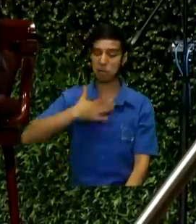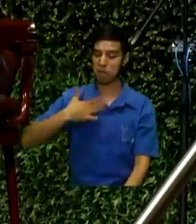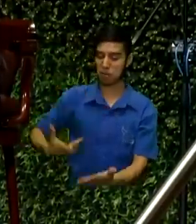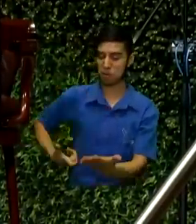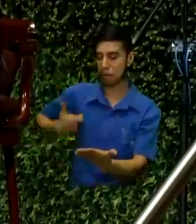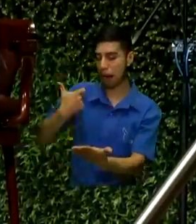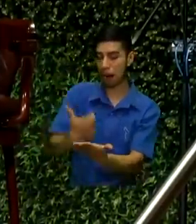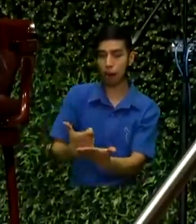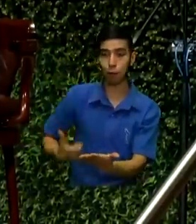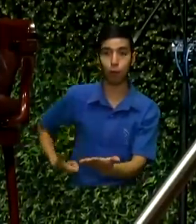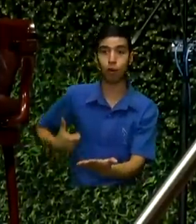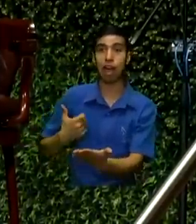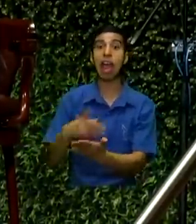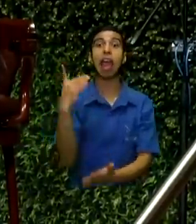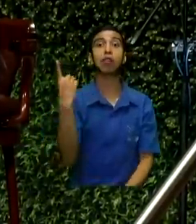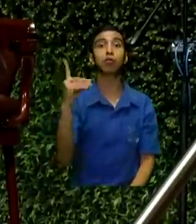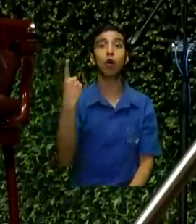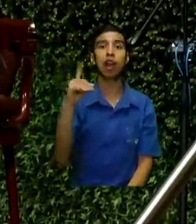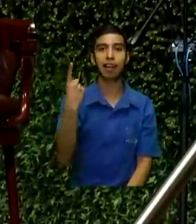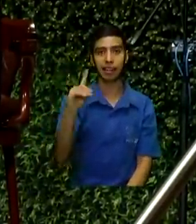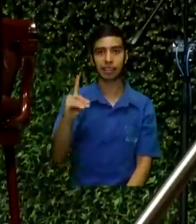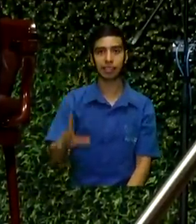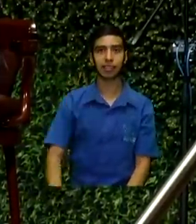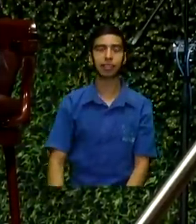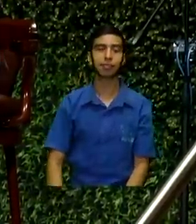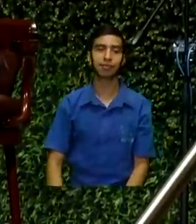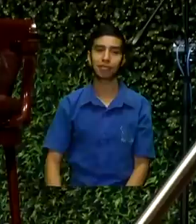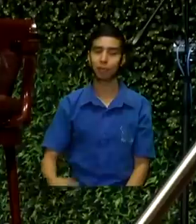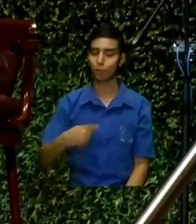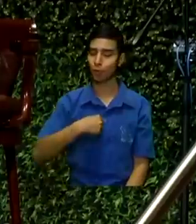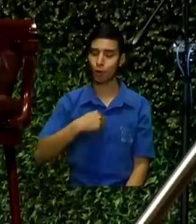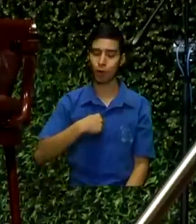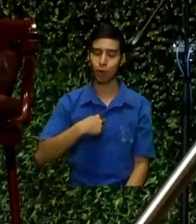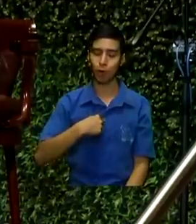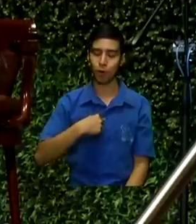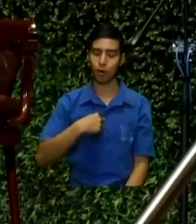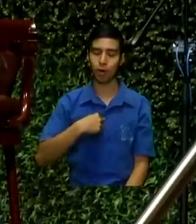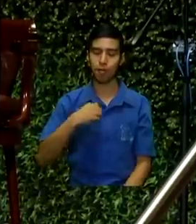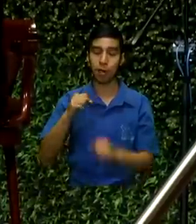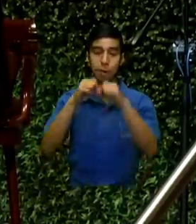y en dólares. Eso está mejor, dije yo.